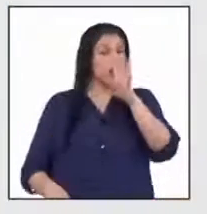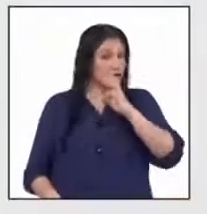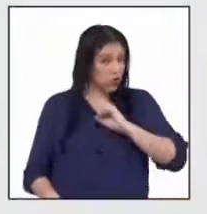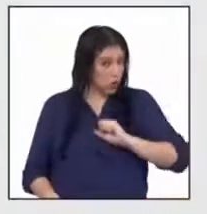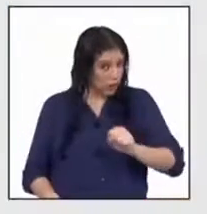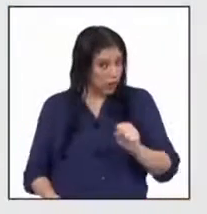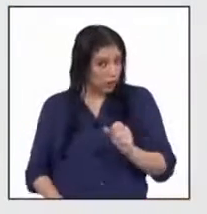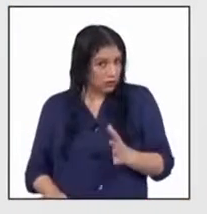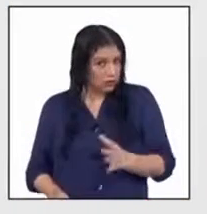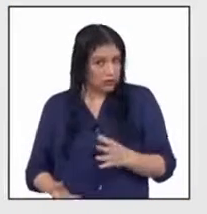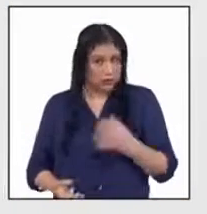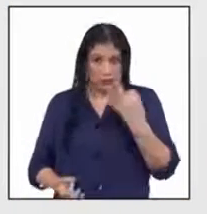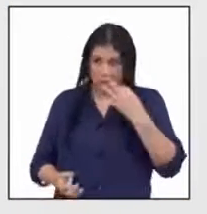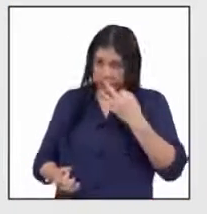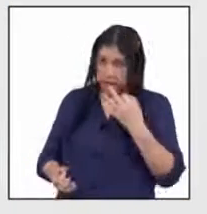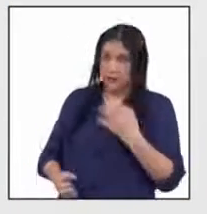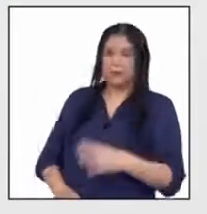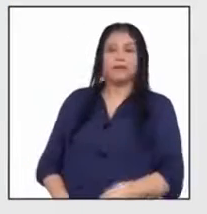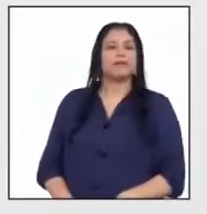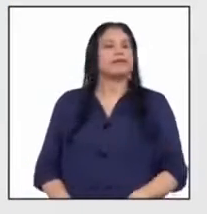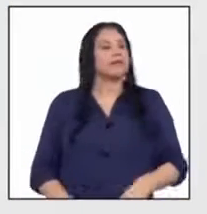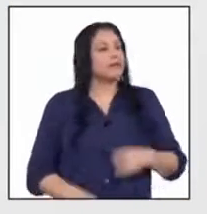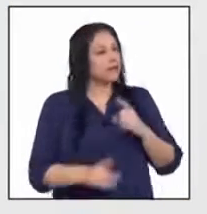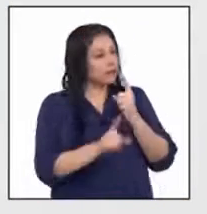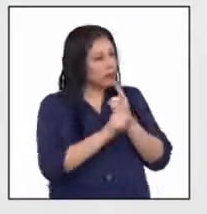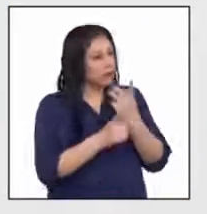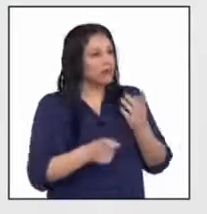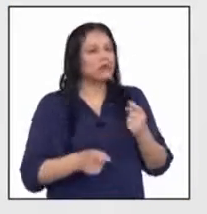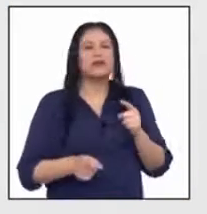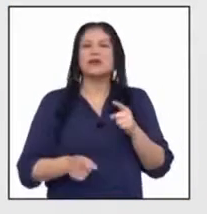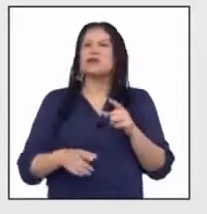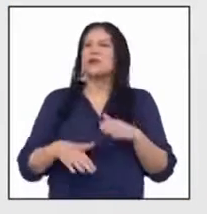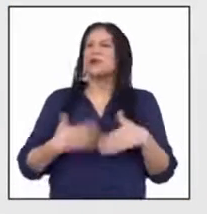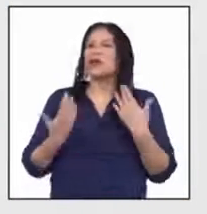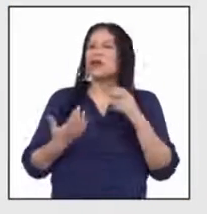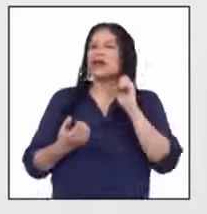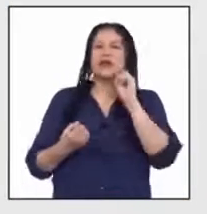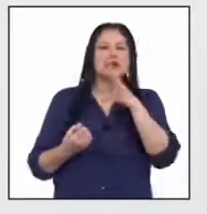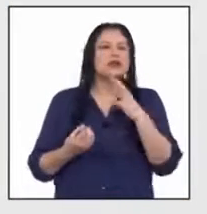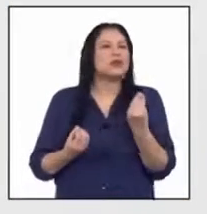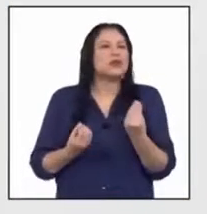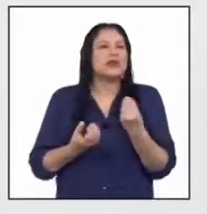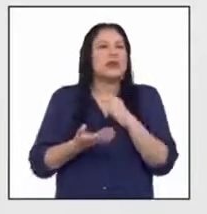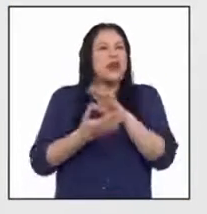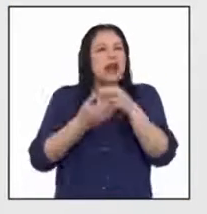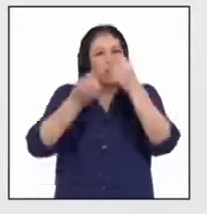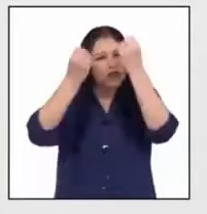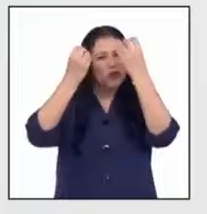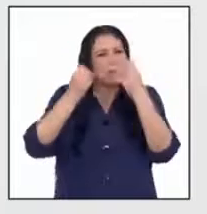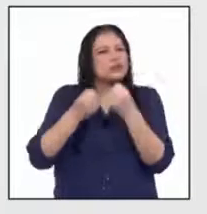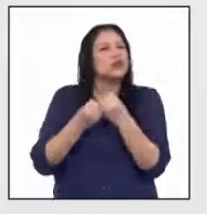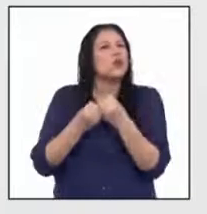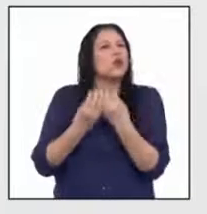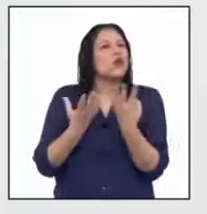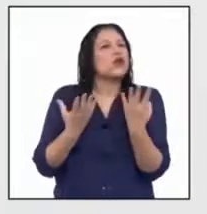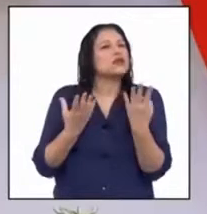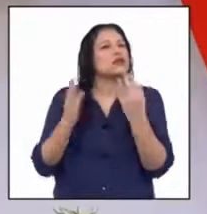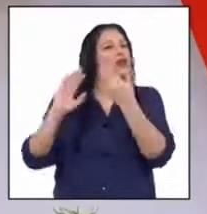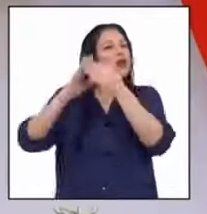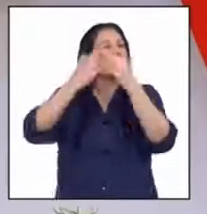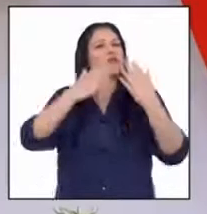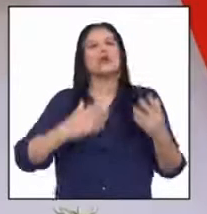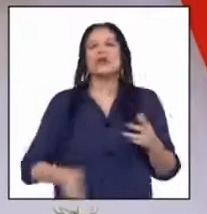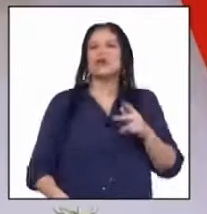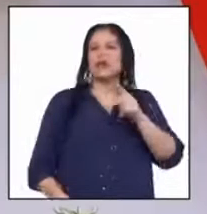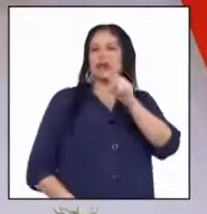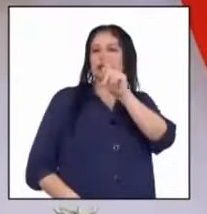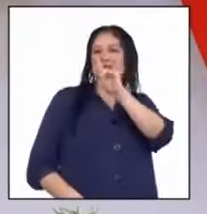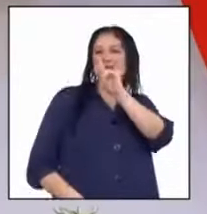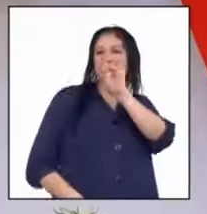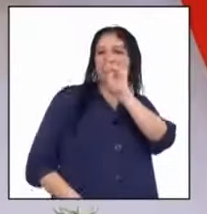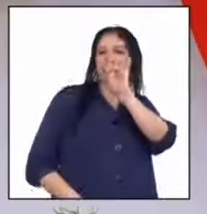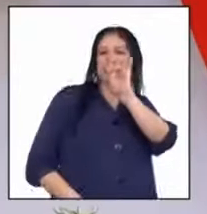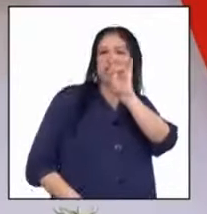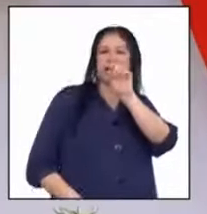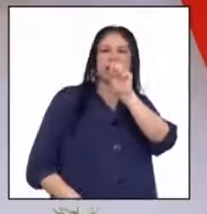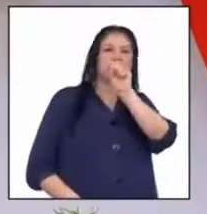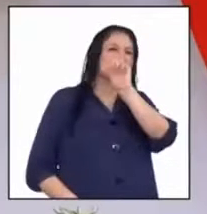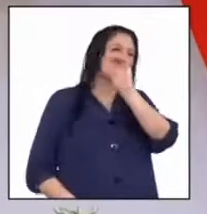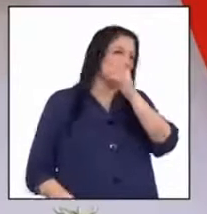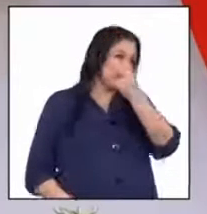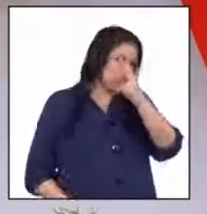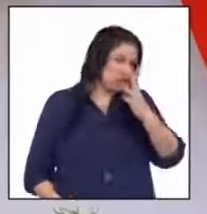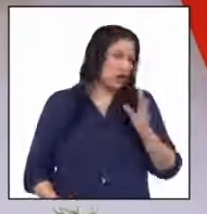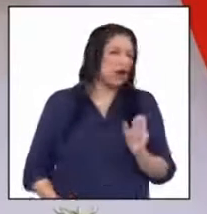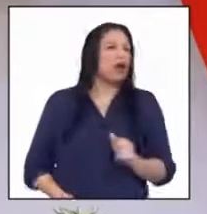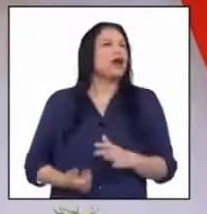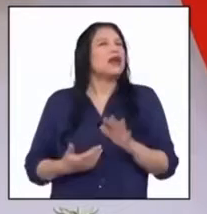Muy bien. Y ahora, ¿qué me pueden decir sobre los datos de la comunidad quichua? Bueno, profesora, estuve